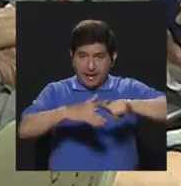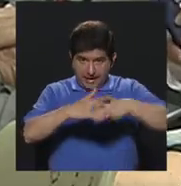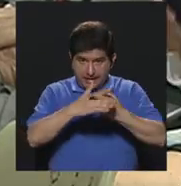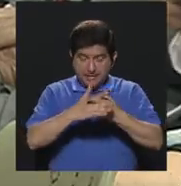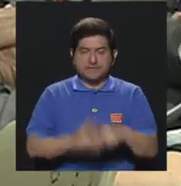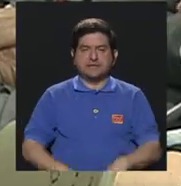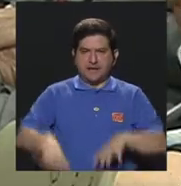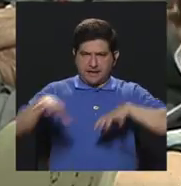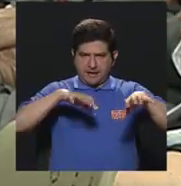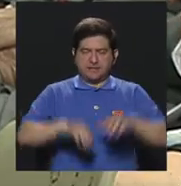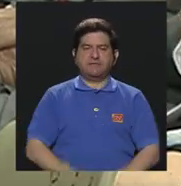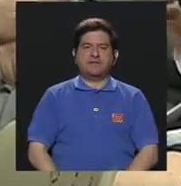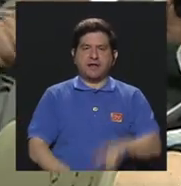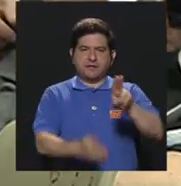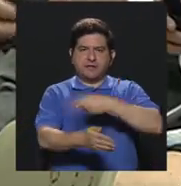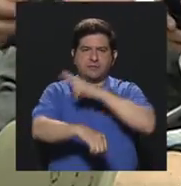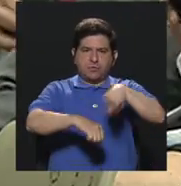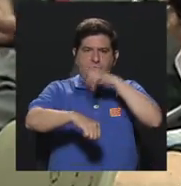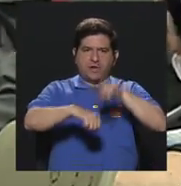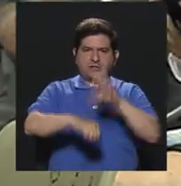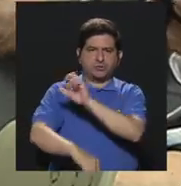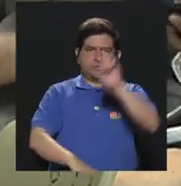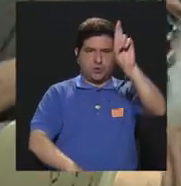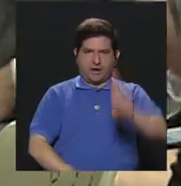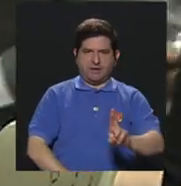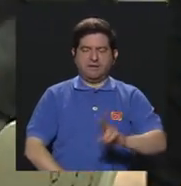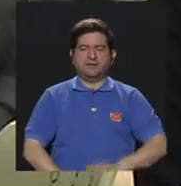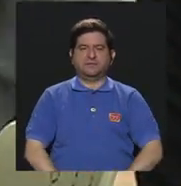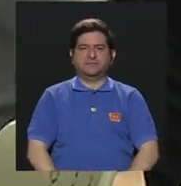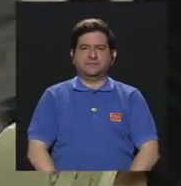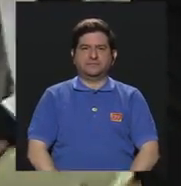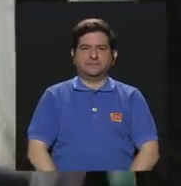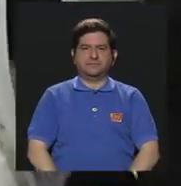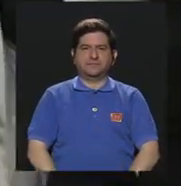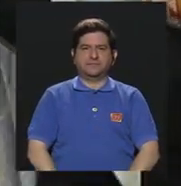esta ceremonia con el himno nacional de Costa Rica.